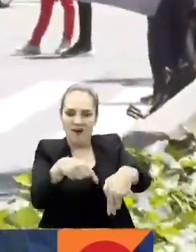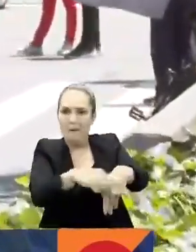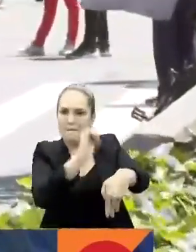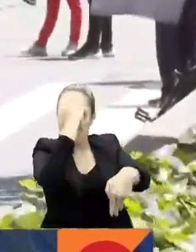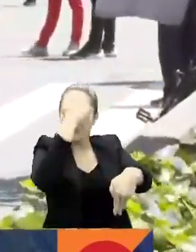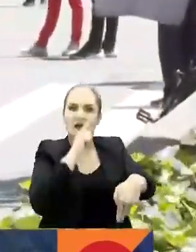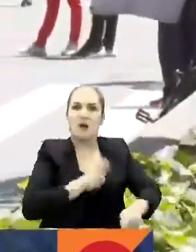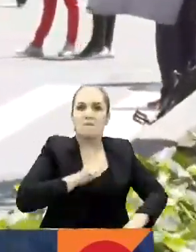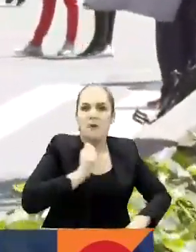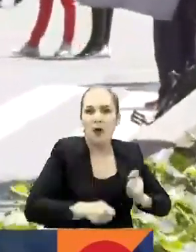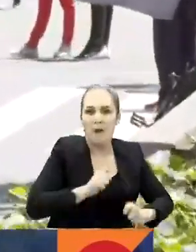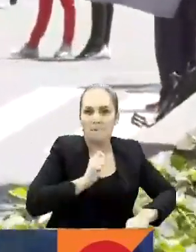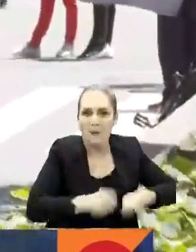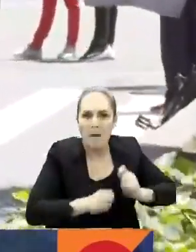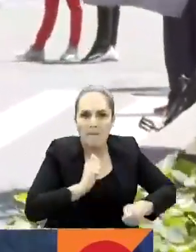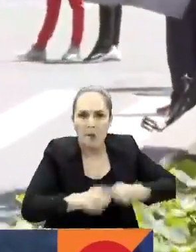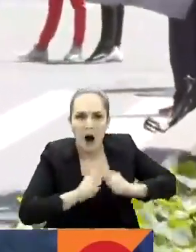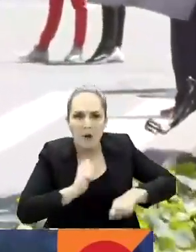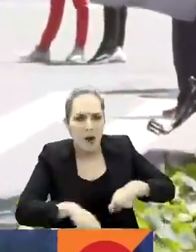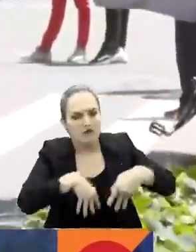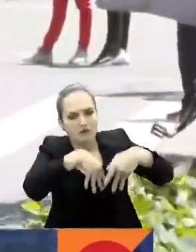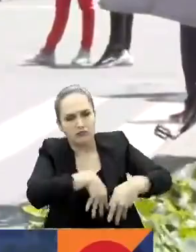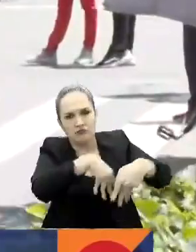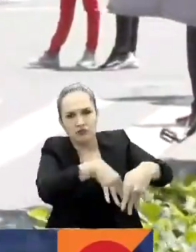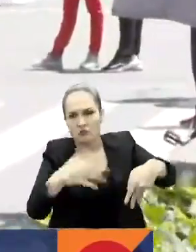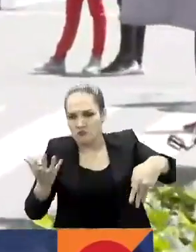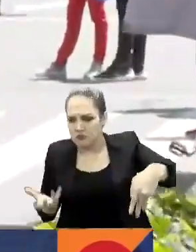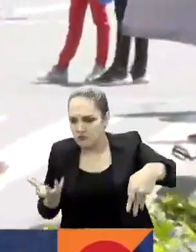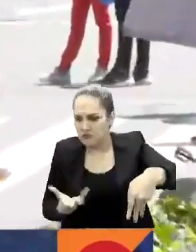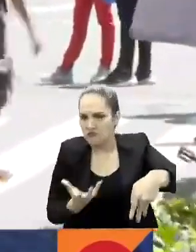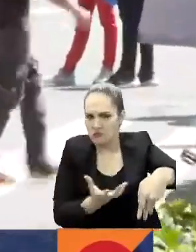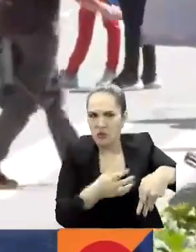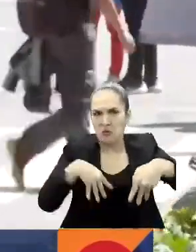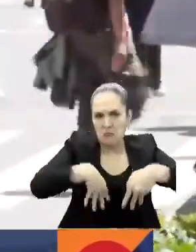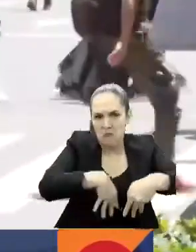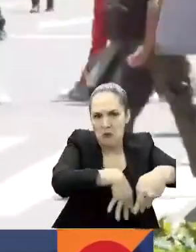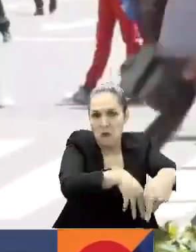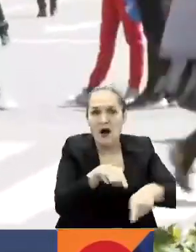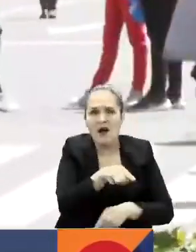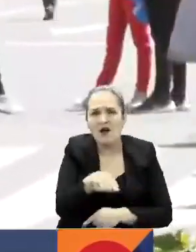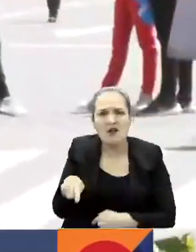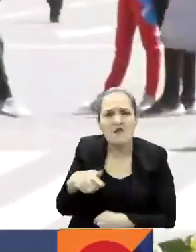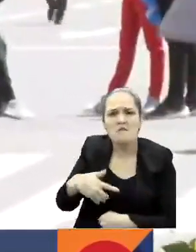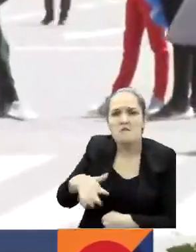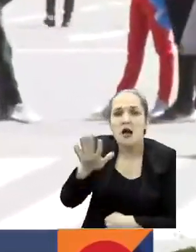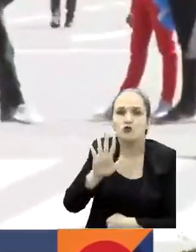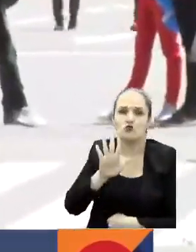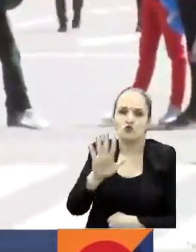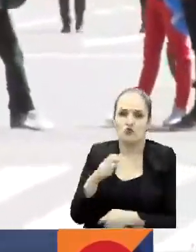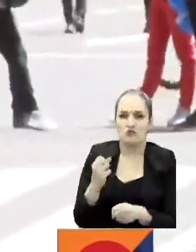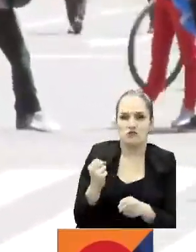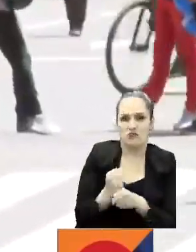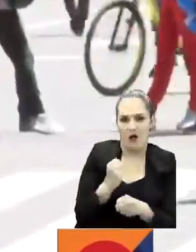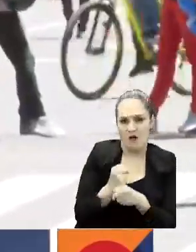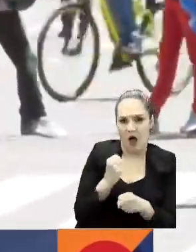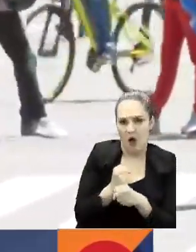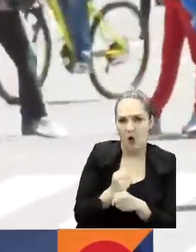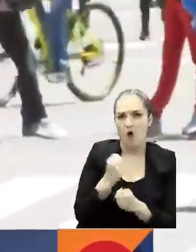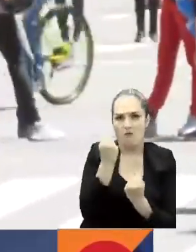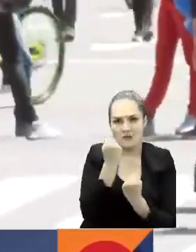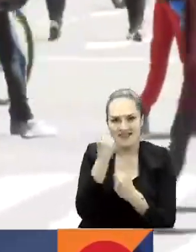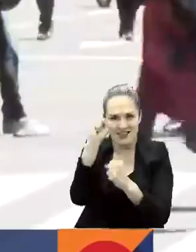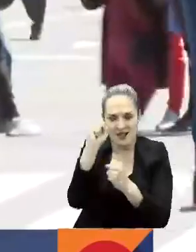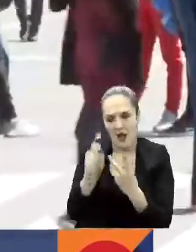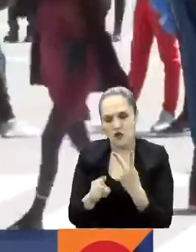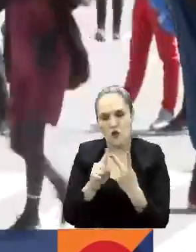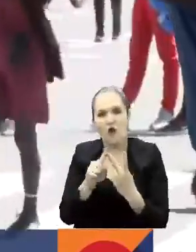jornada número 36 del paro nacional. En esta movilización están principalmente la Central Unitaria de Trabajadores, FECODE,